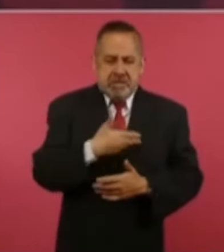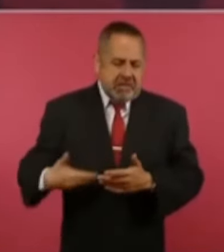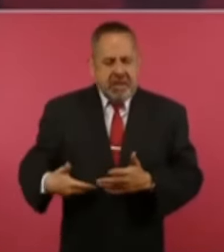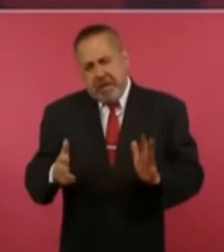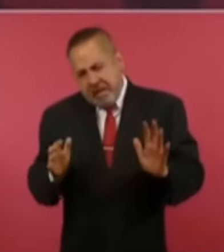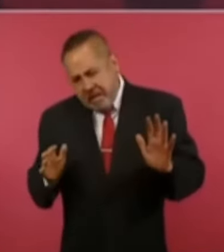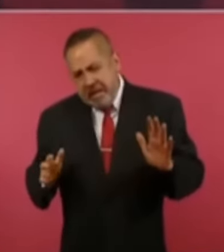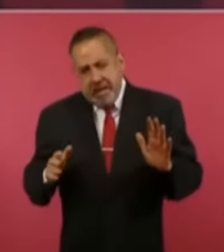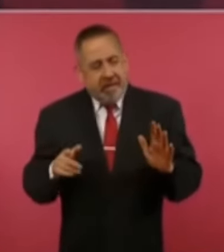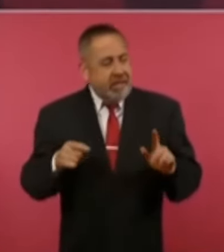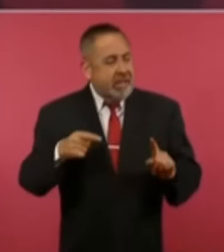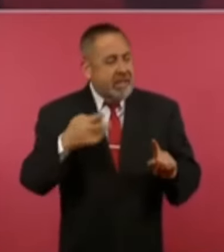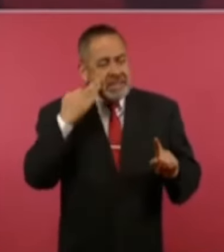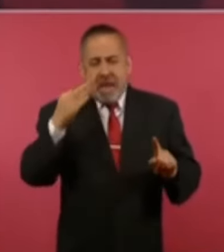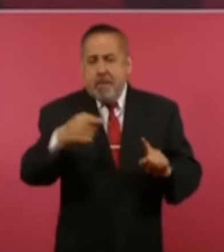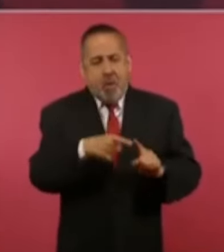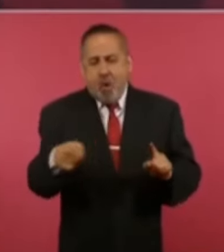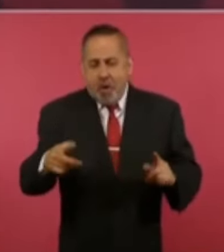pero